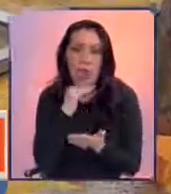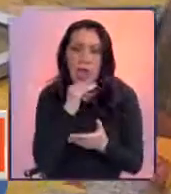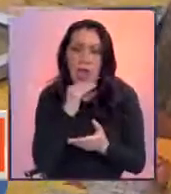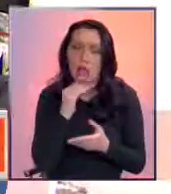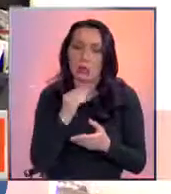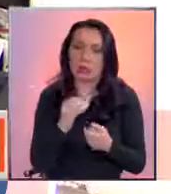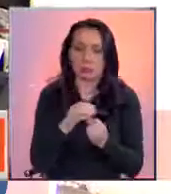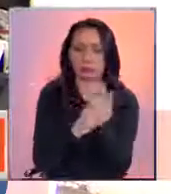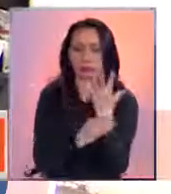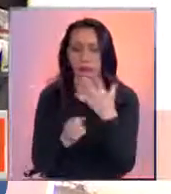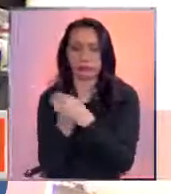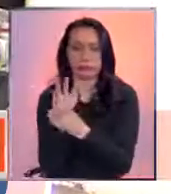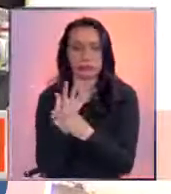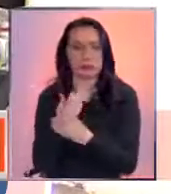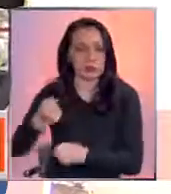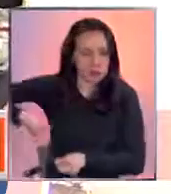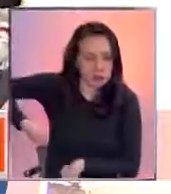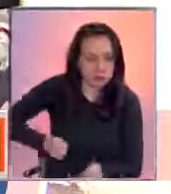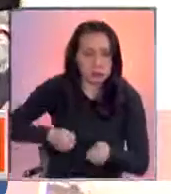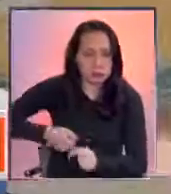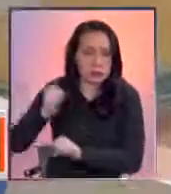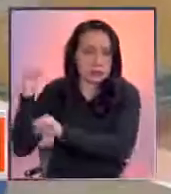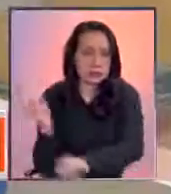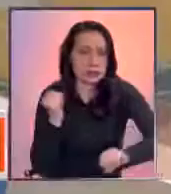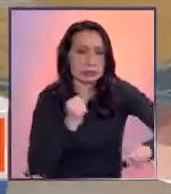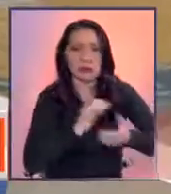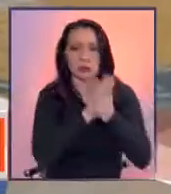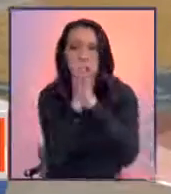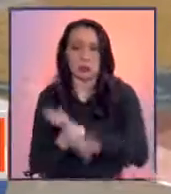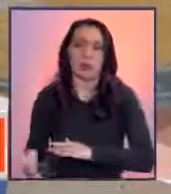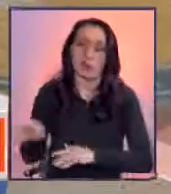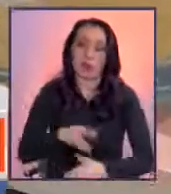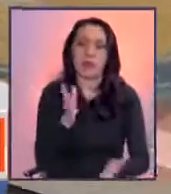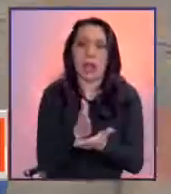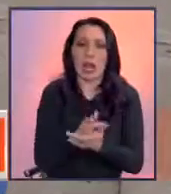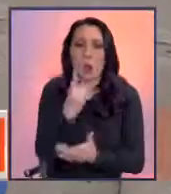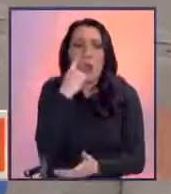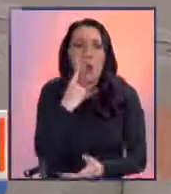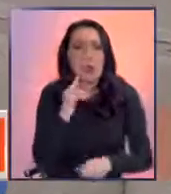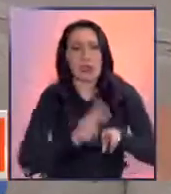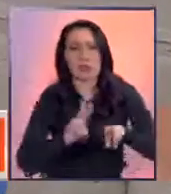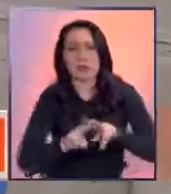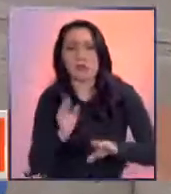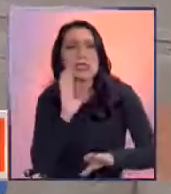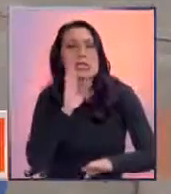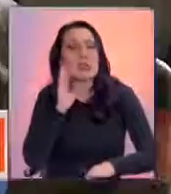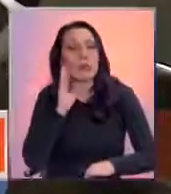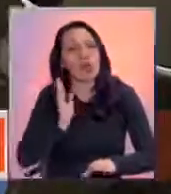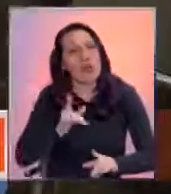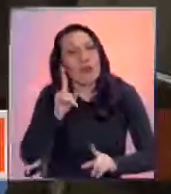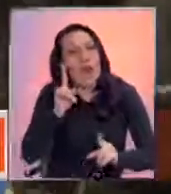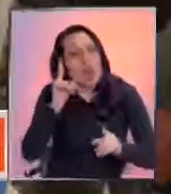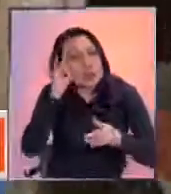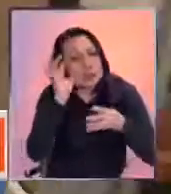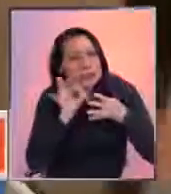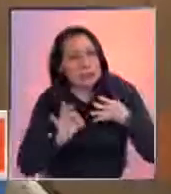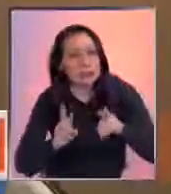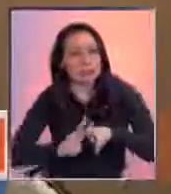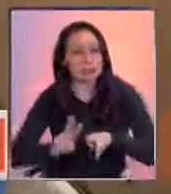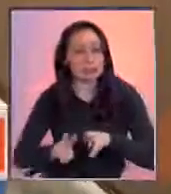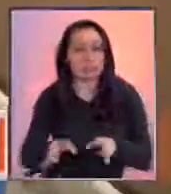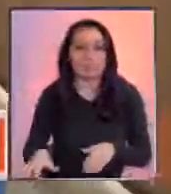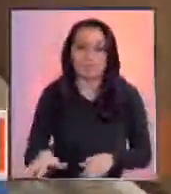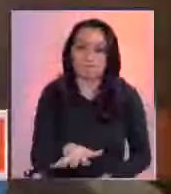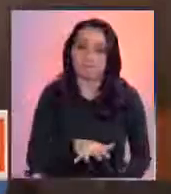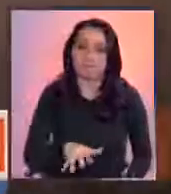pusieron guantes y tomaron palas y escoba para limpiar y retomar las clases en un día, todavía quedan detalles por resolver y